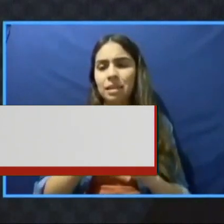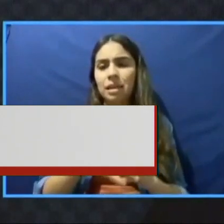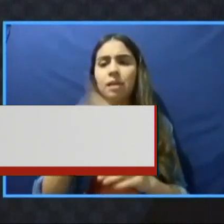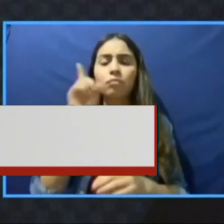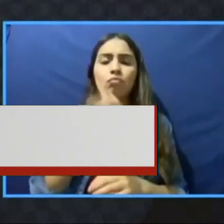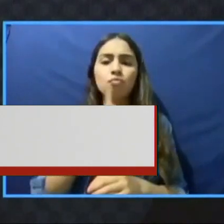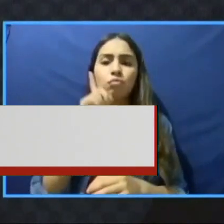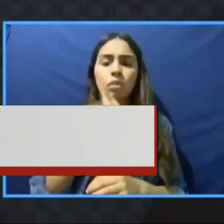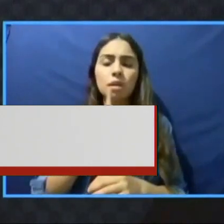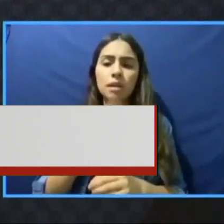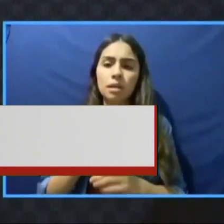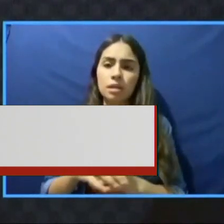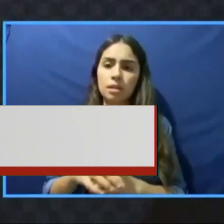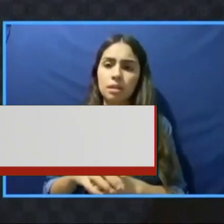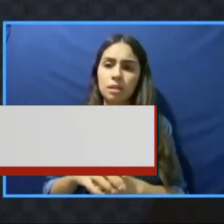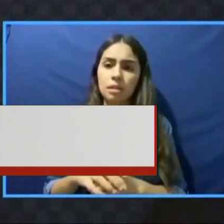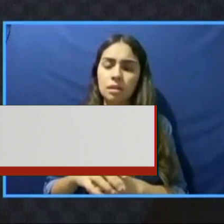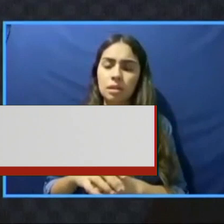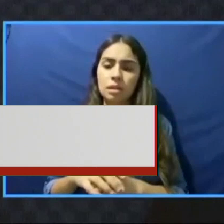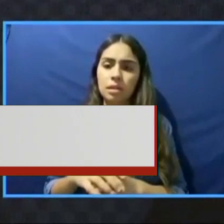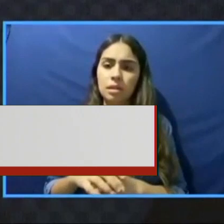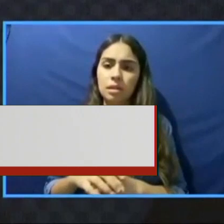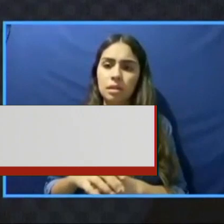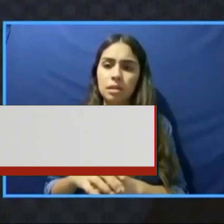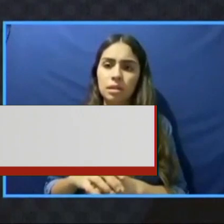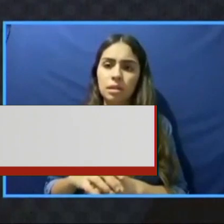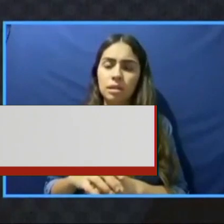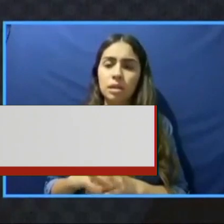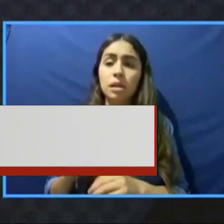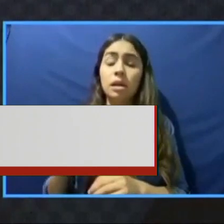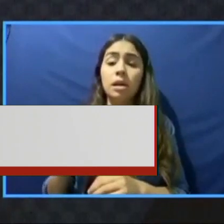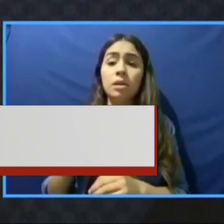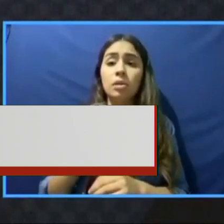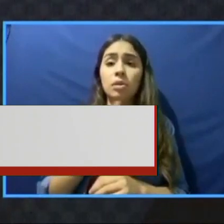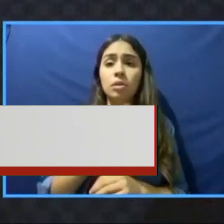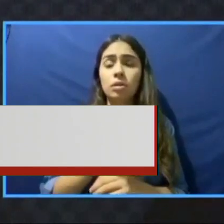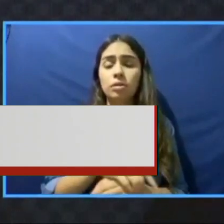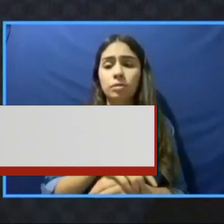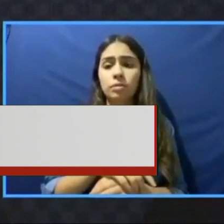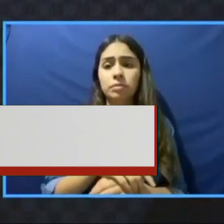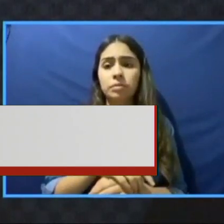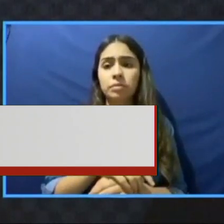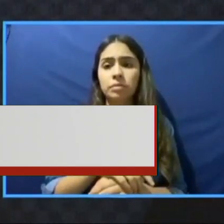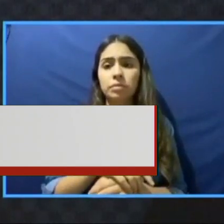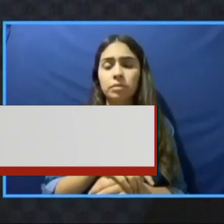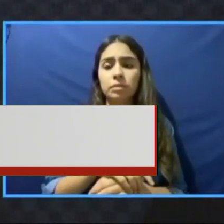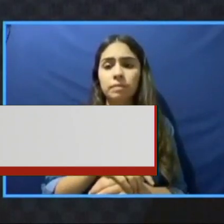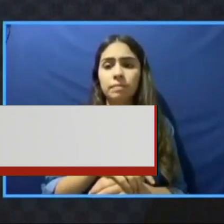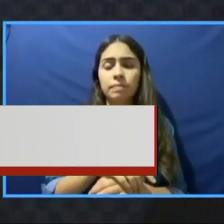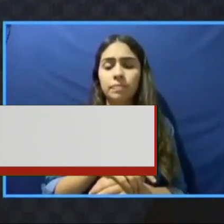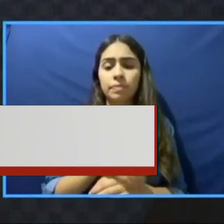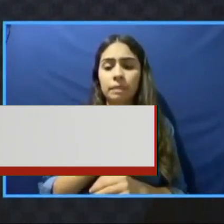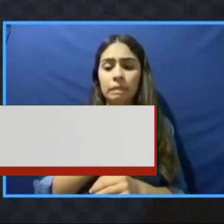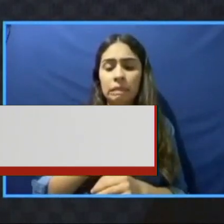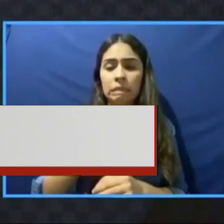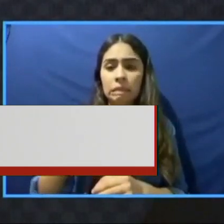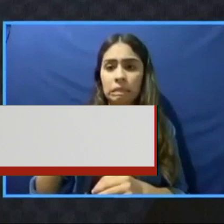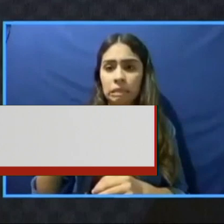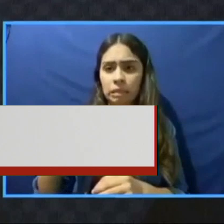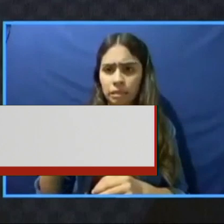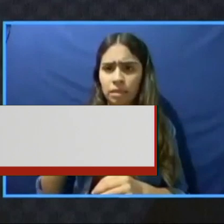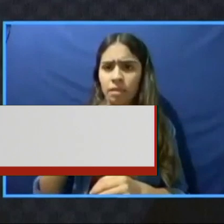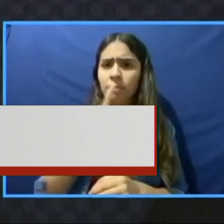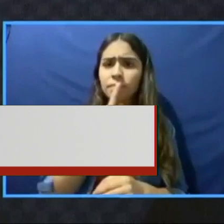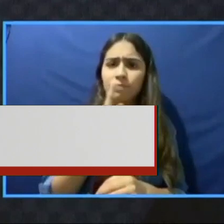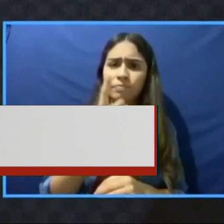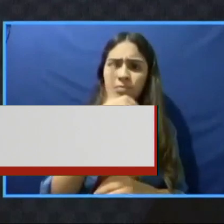deba presentar ante el Consejo de la Judicatura una queja por la actuación,